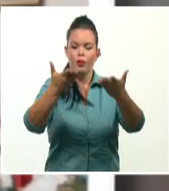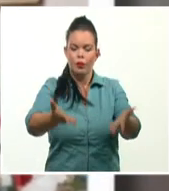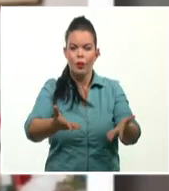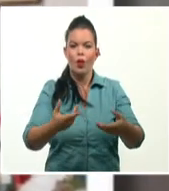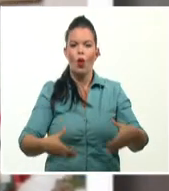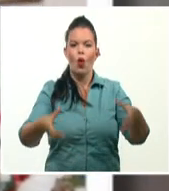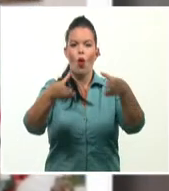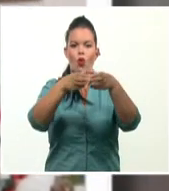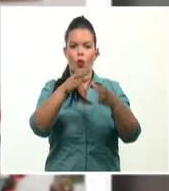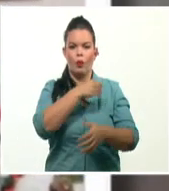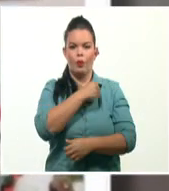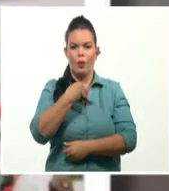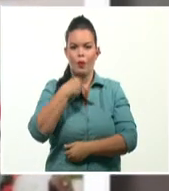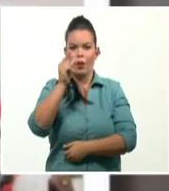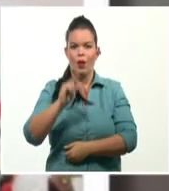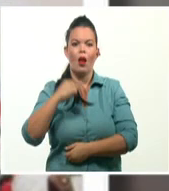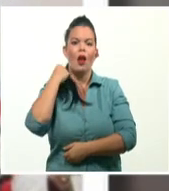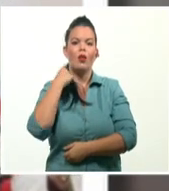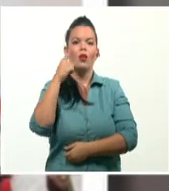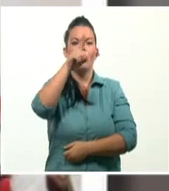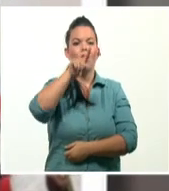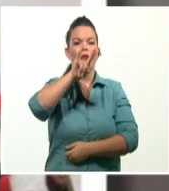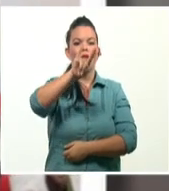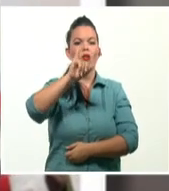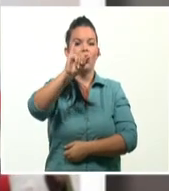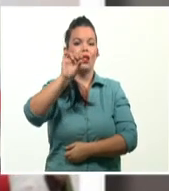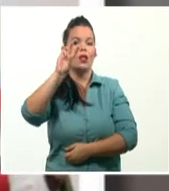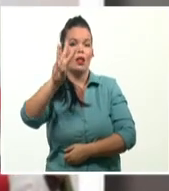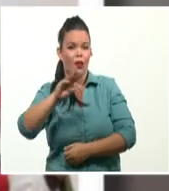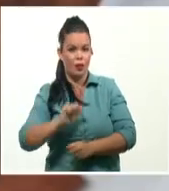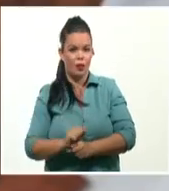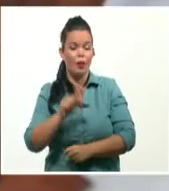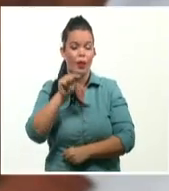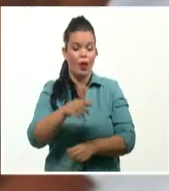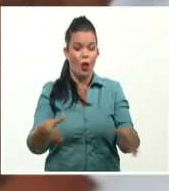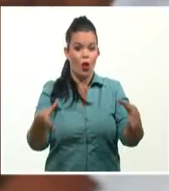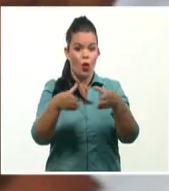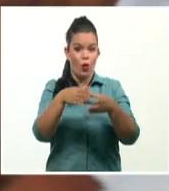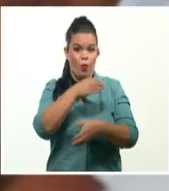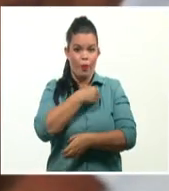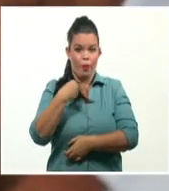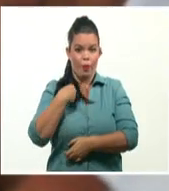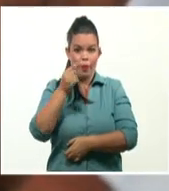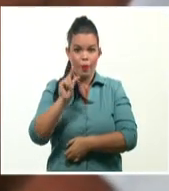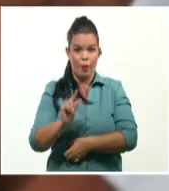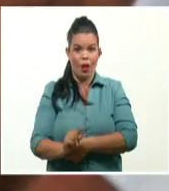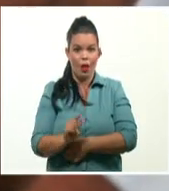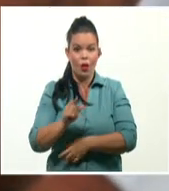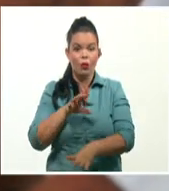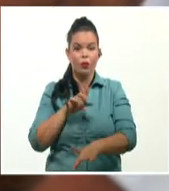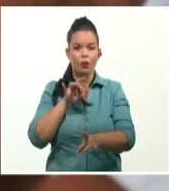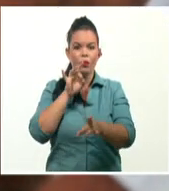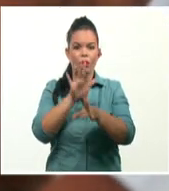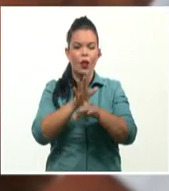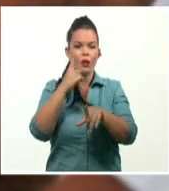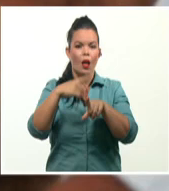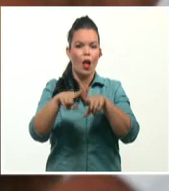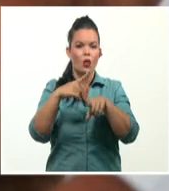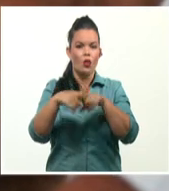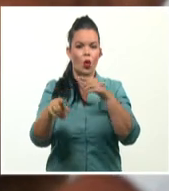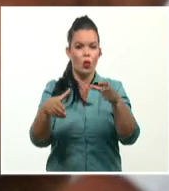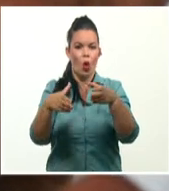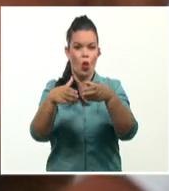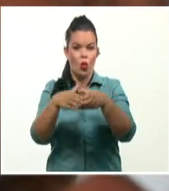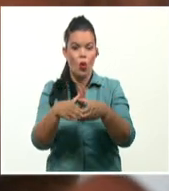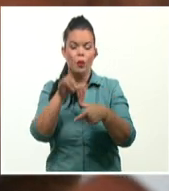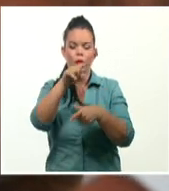Argelia en 1963. El contingente Henry Reef, así como las misiones permanentes, la ayuda a programas de